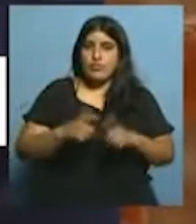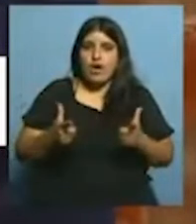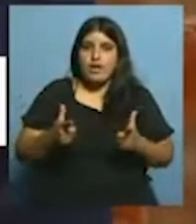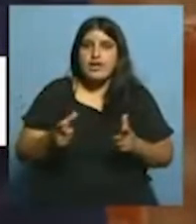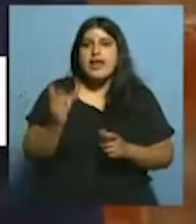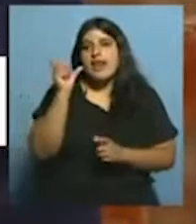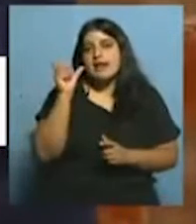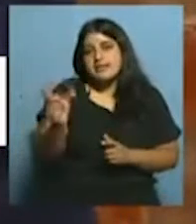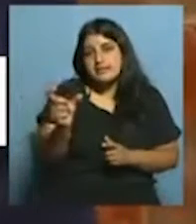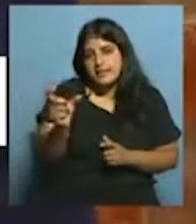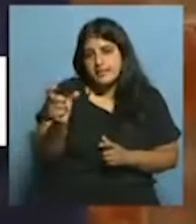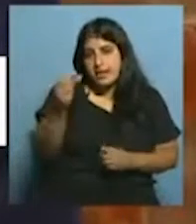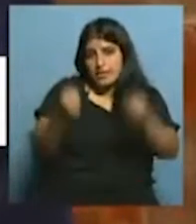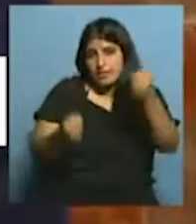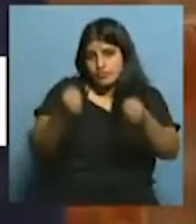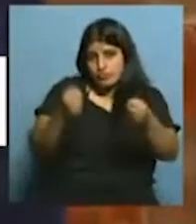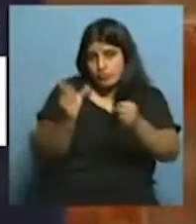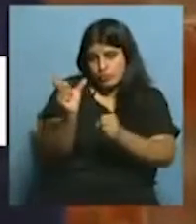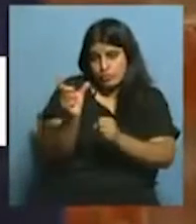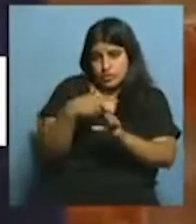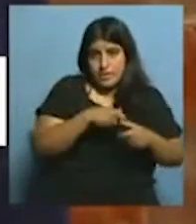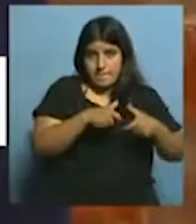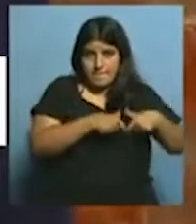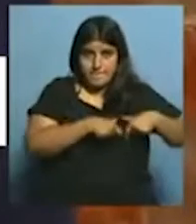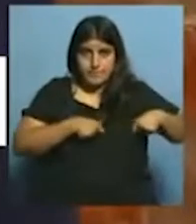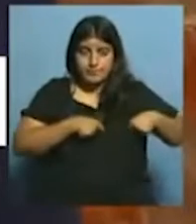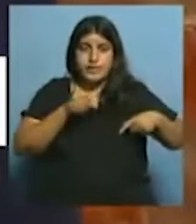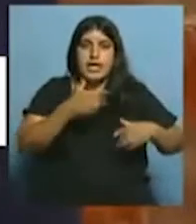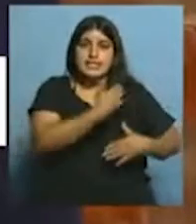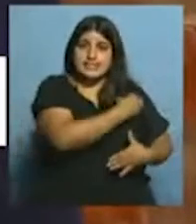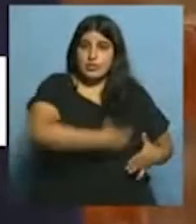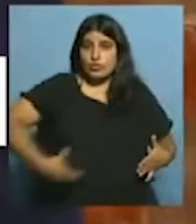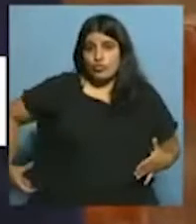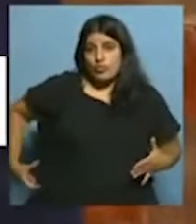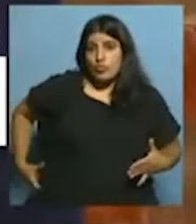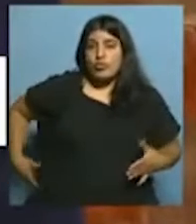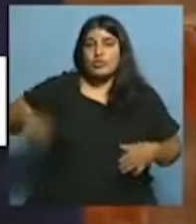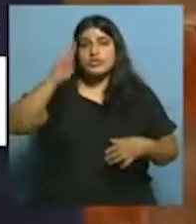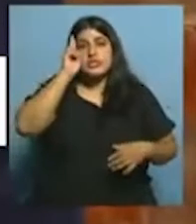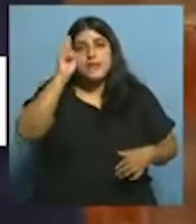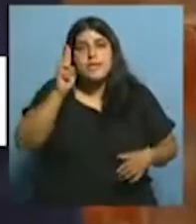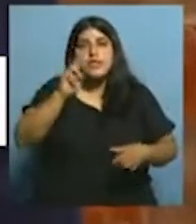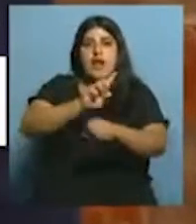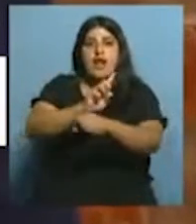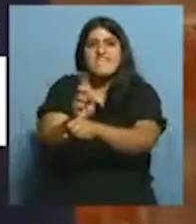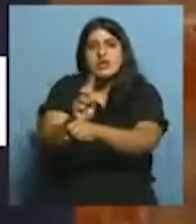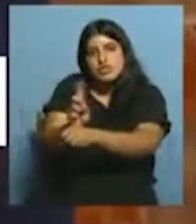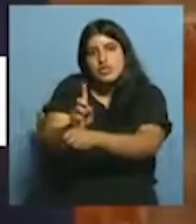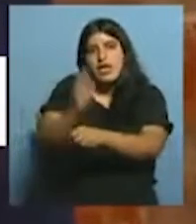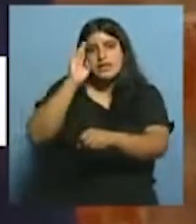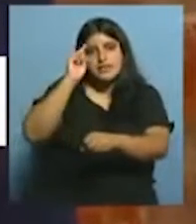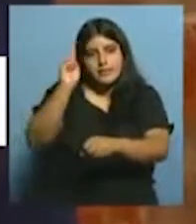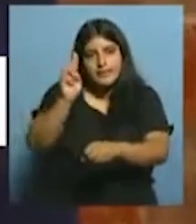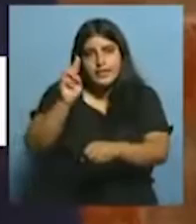la licencia de conducir física, ¿no? Cinturones de seguridad, respetar las velocidades máximas,